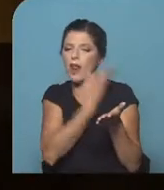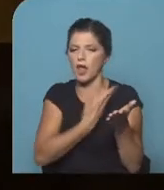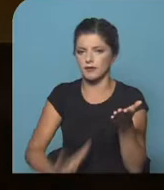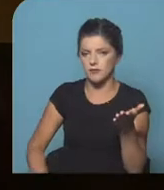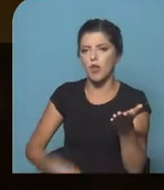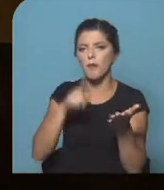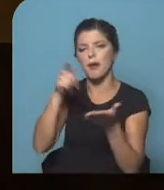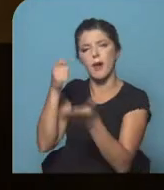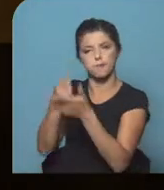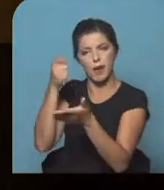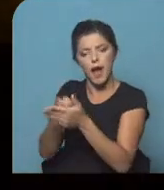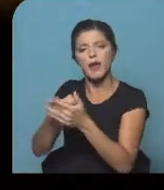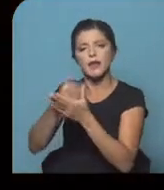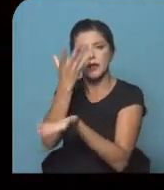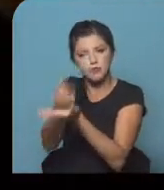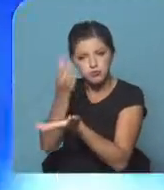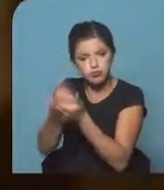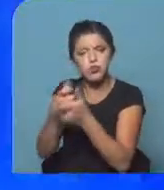la telenovela Mamá Corazón.